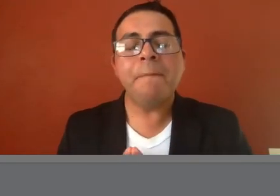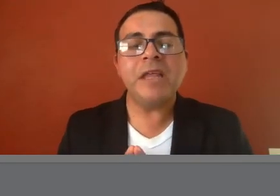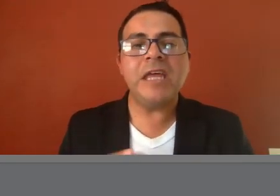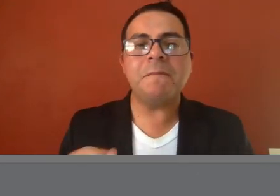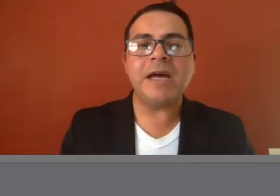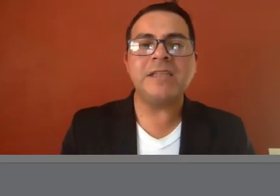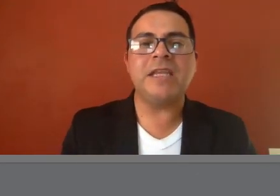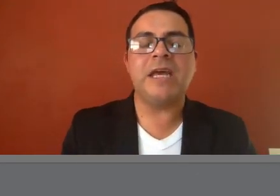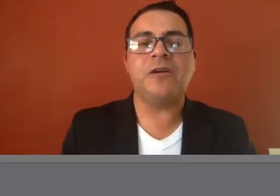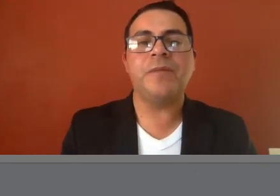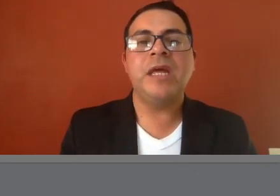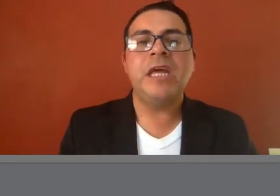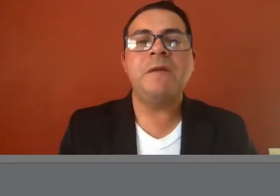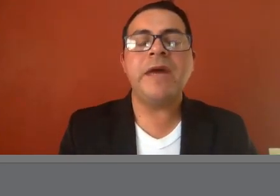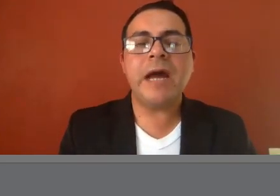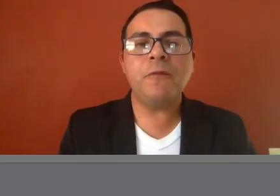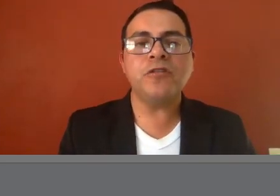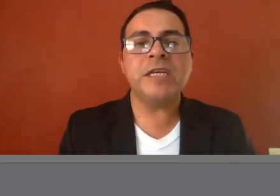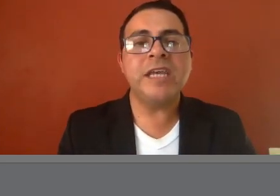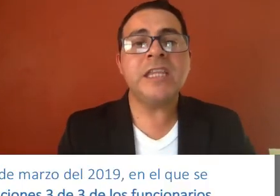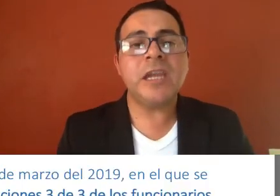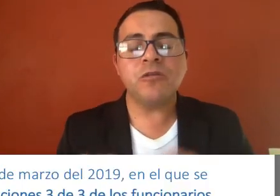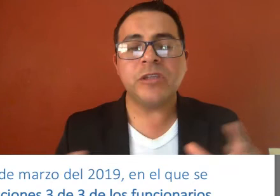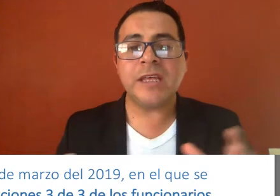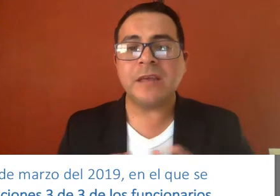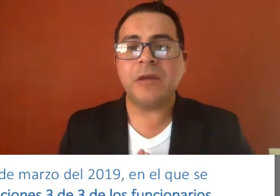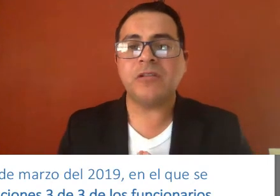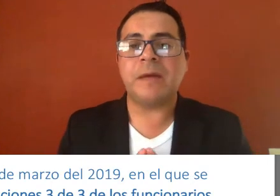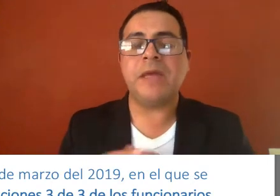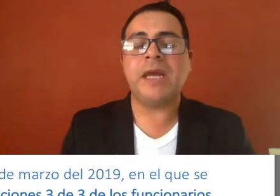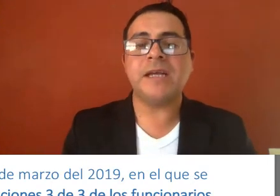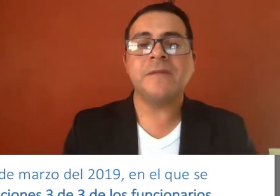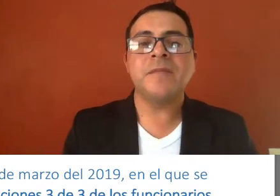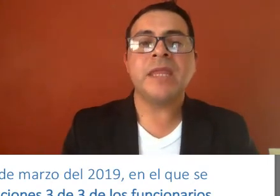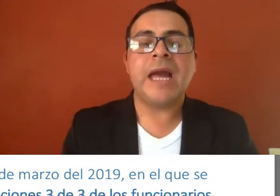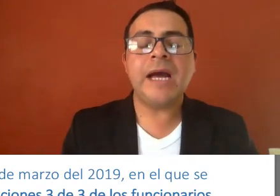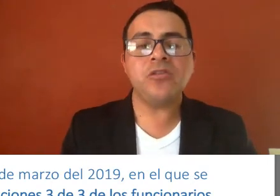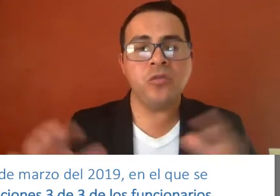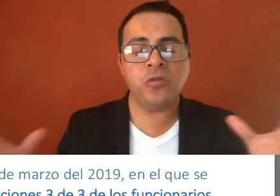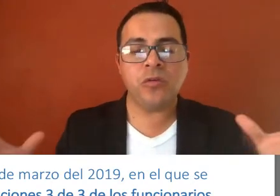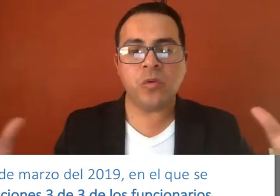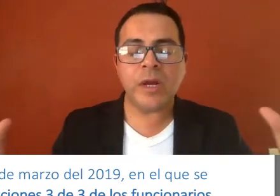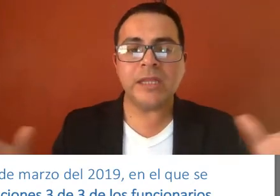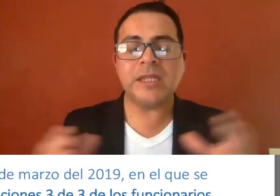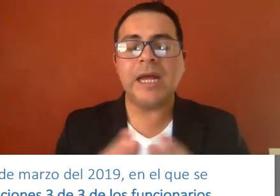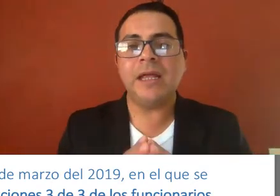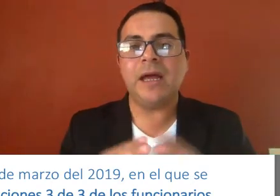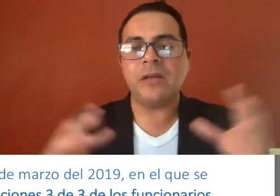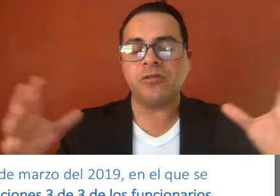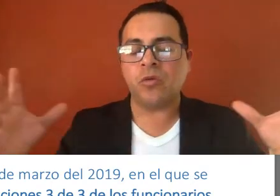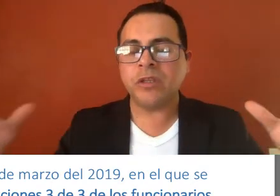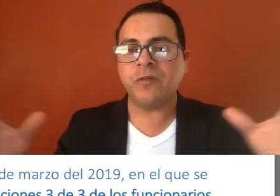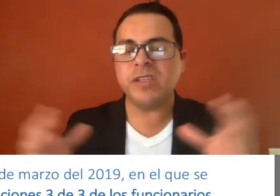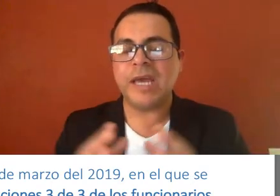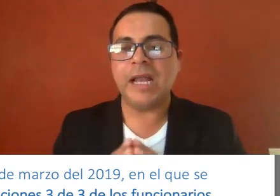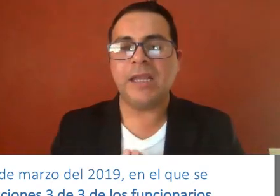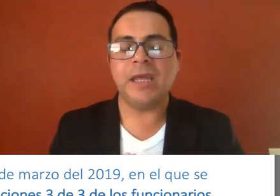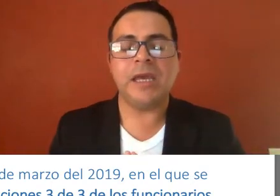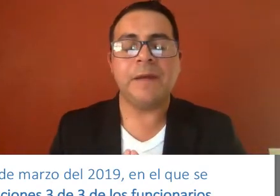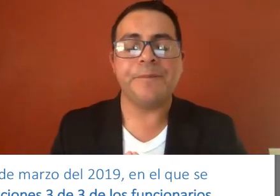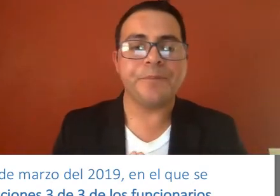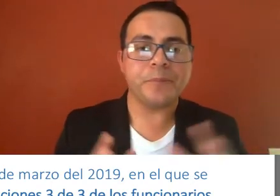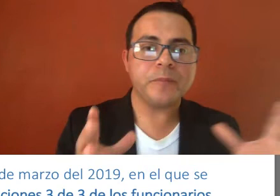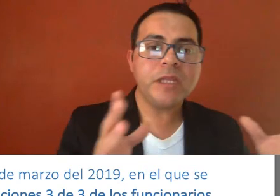va a pedir más dinero. Y veamos que si entran ustedes, amigos, amigas, a su cuenta, a su cuenta oficial